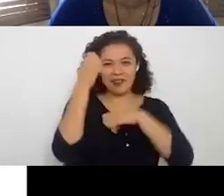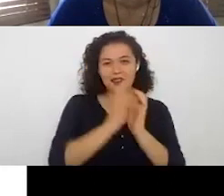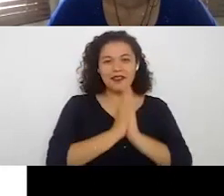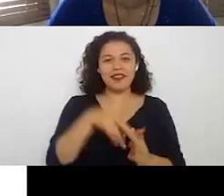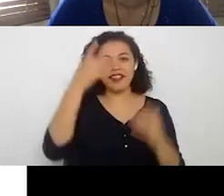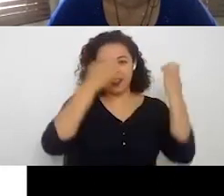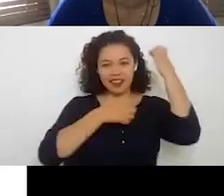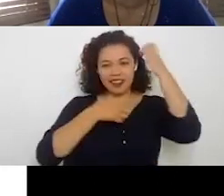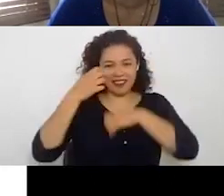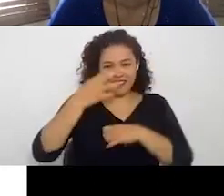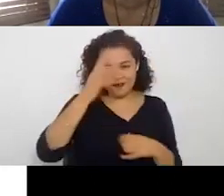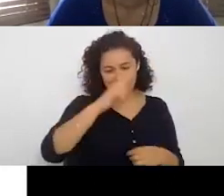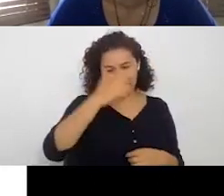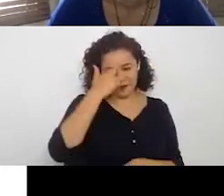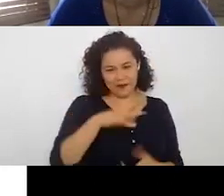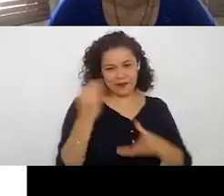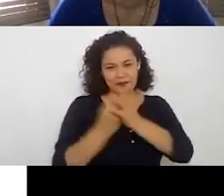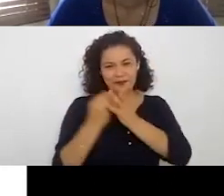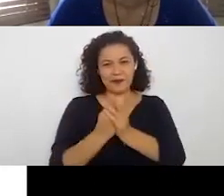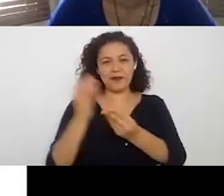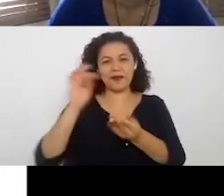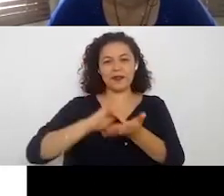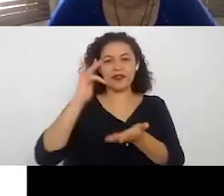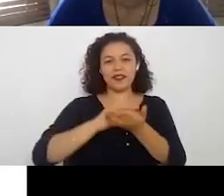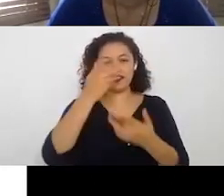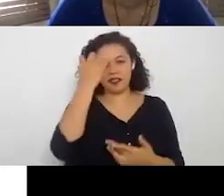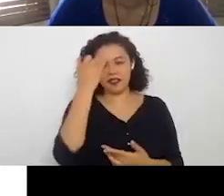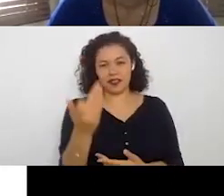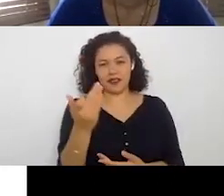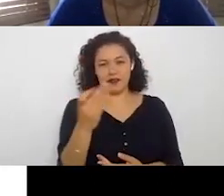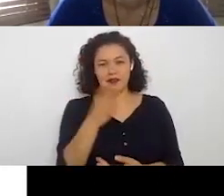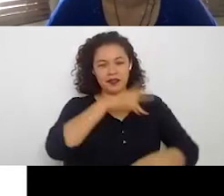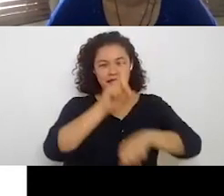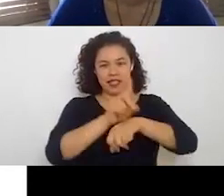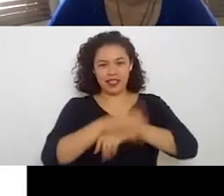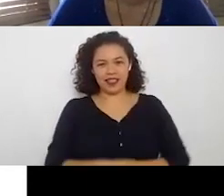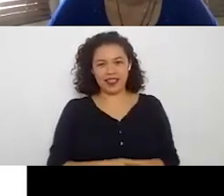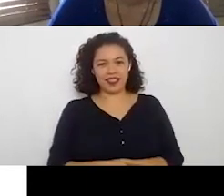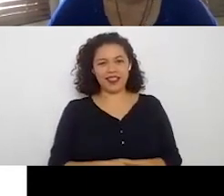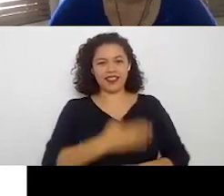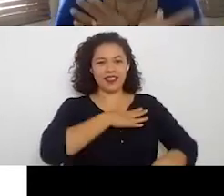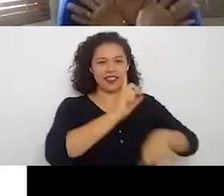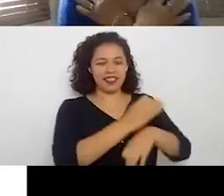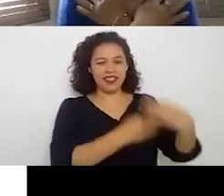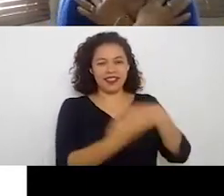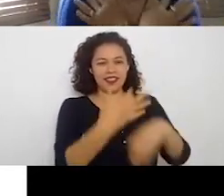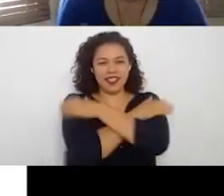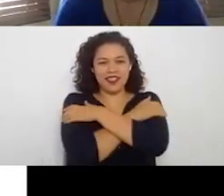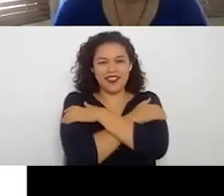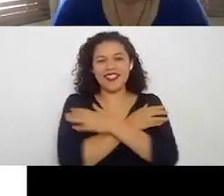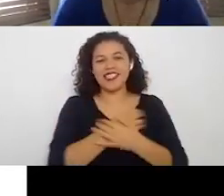evaluación es completamente anónima. Les agradecemos su tiempo. Que tengan buen día. Buen día a todos y un abrazo.